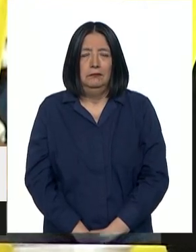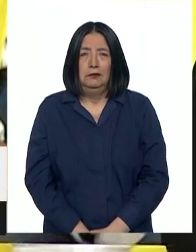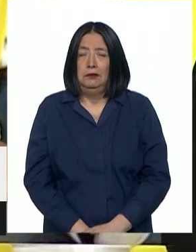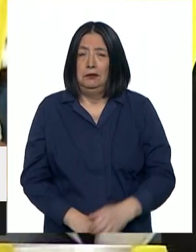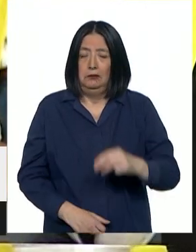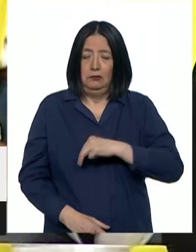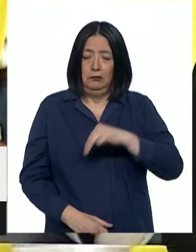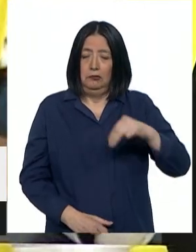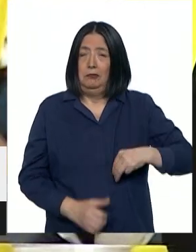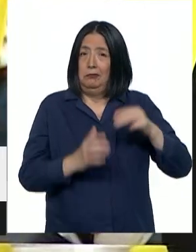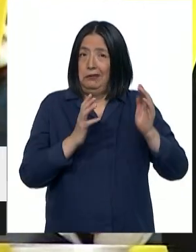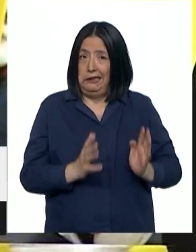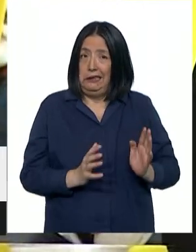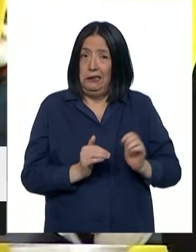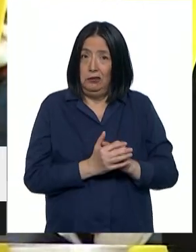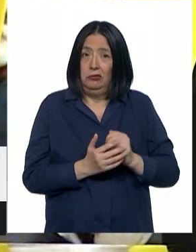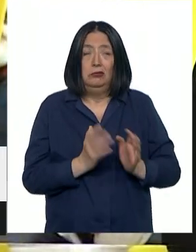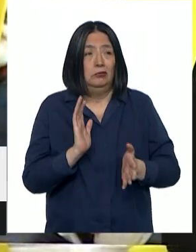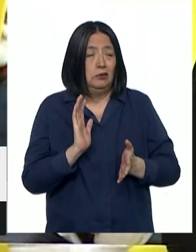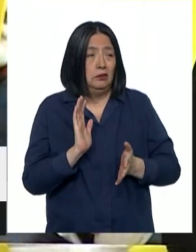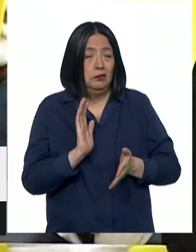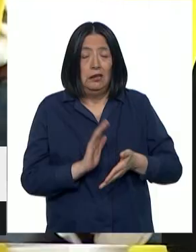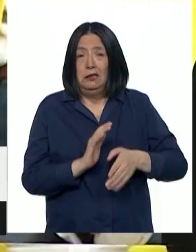nuestros ministros han salido al exterior